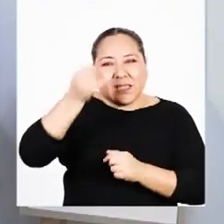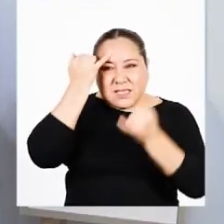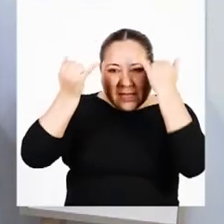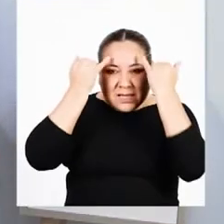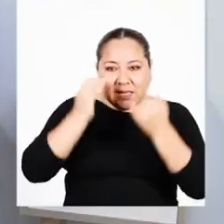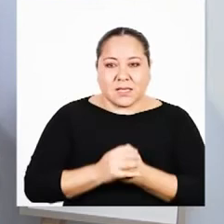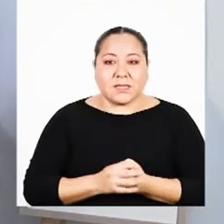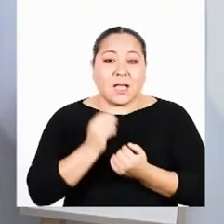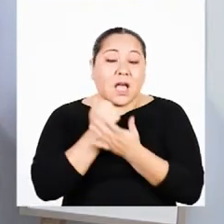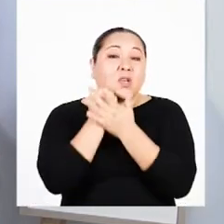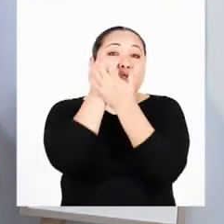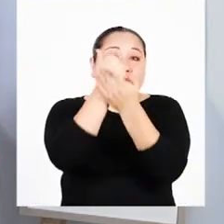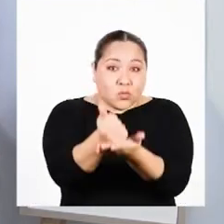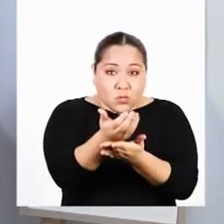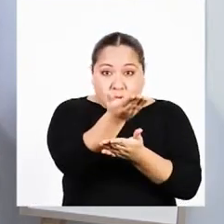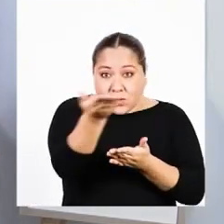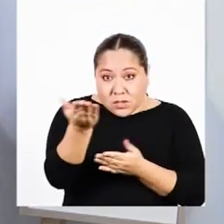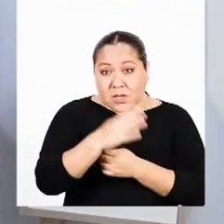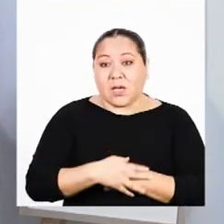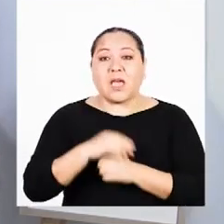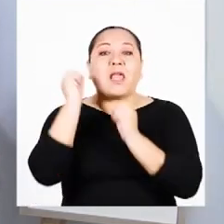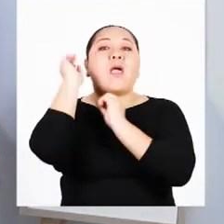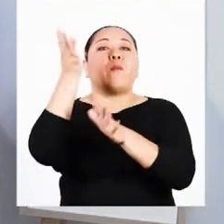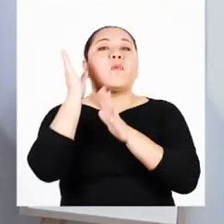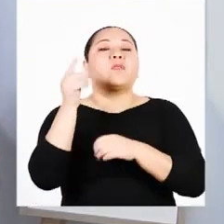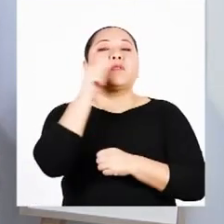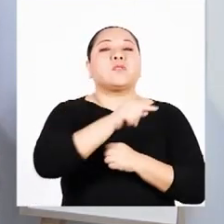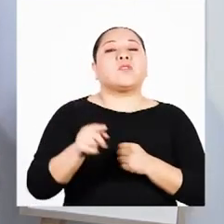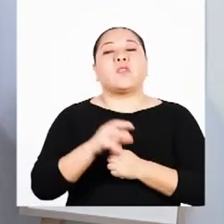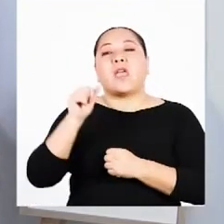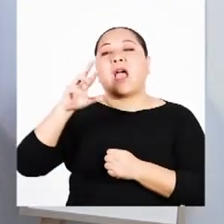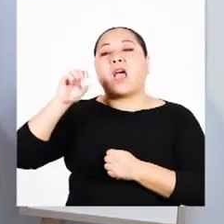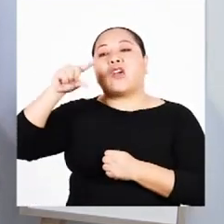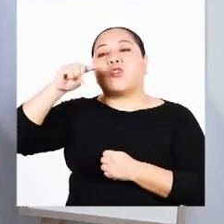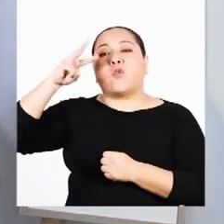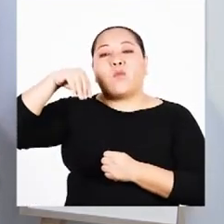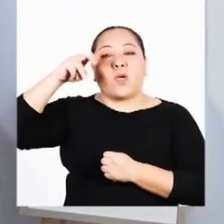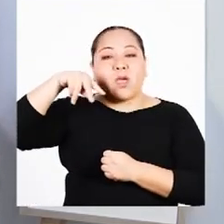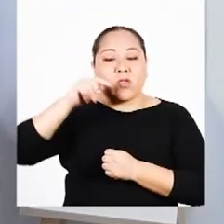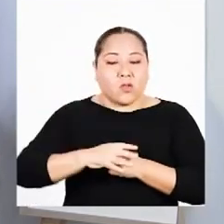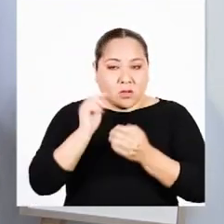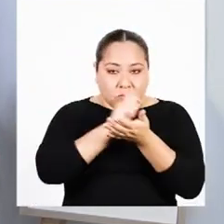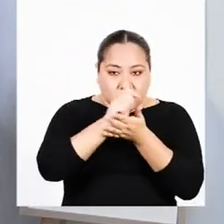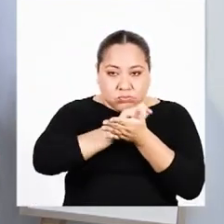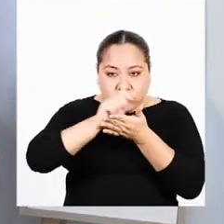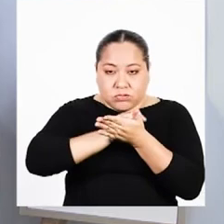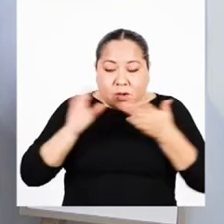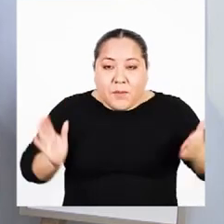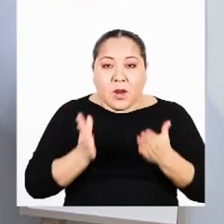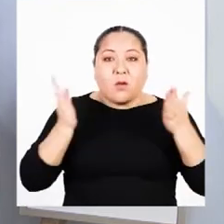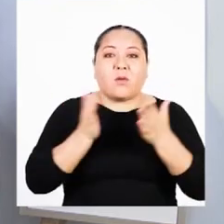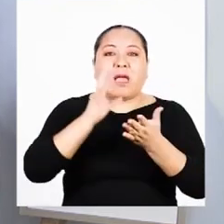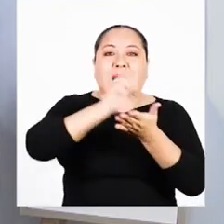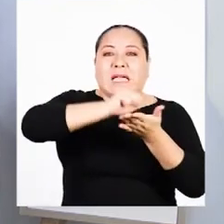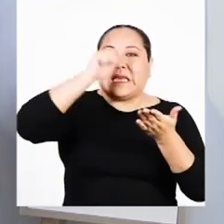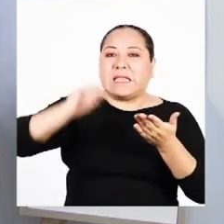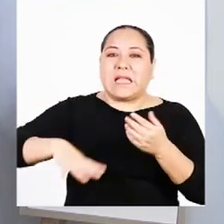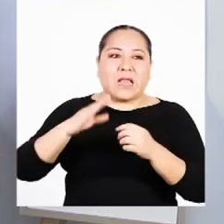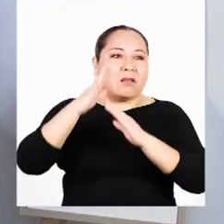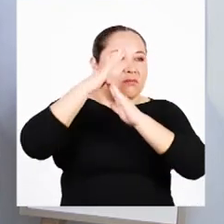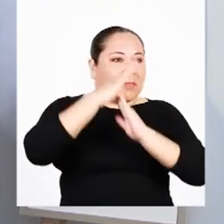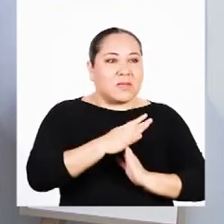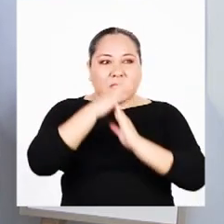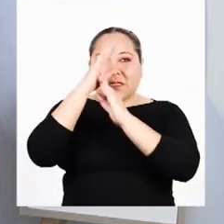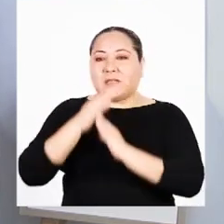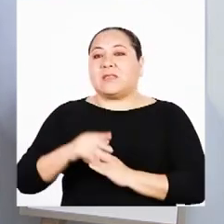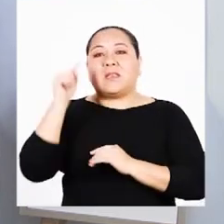que esas conclusiones los ayuden en la exposición argumentativa que están realizando para promover la